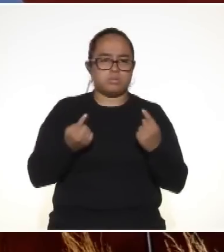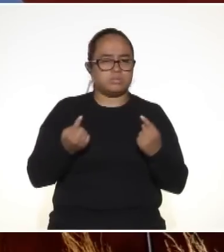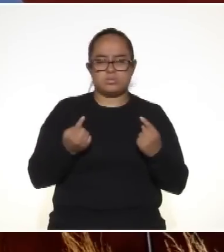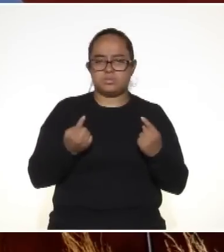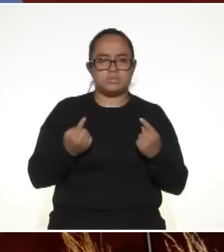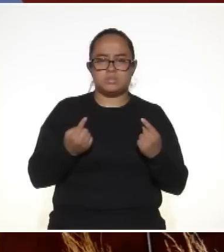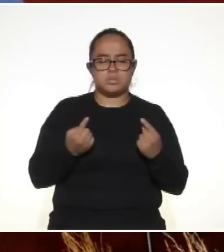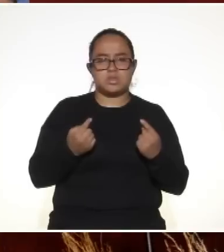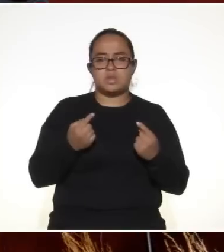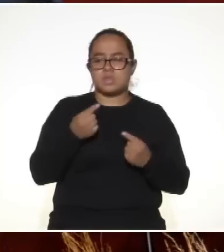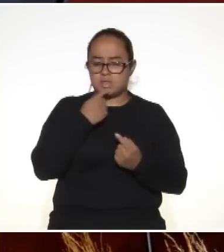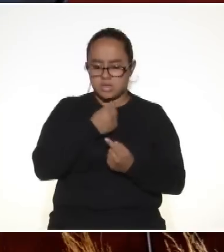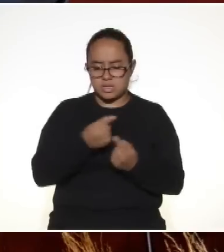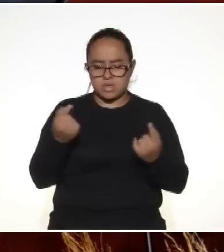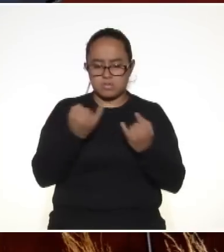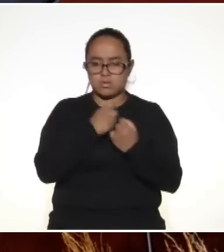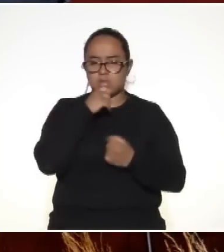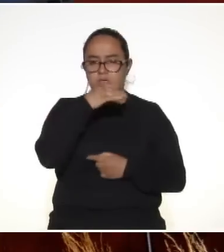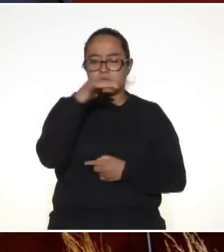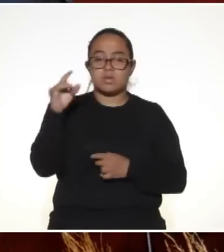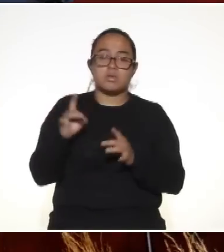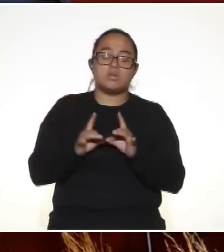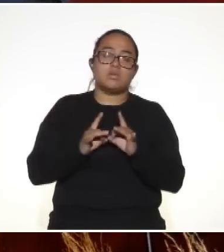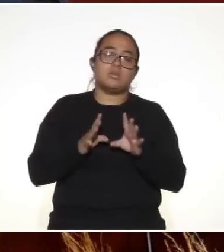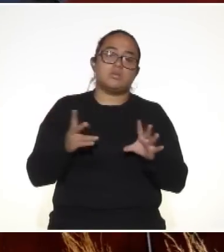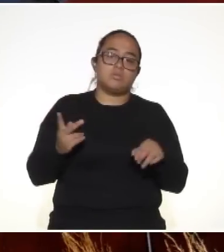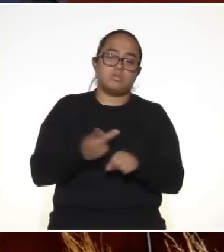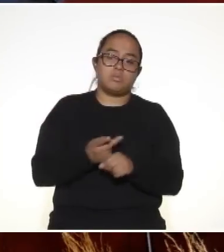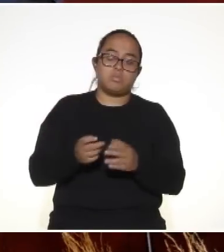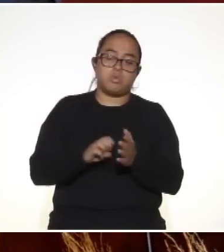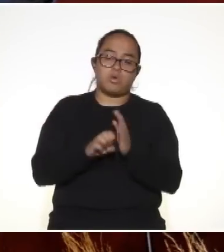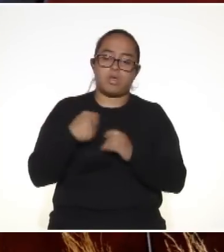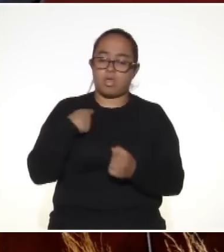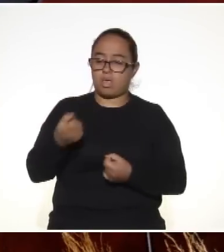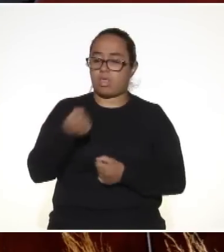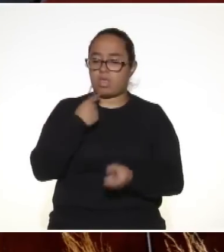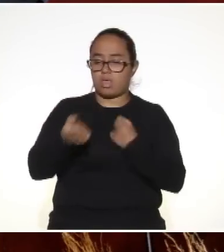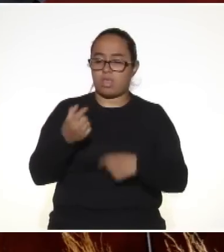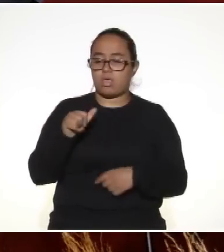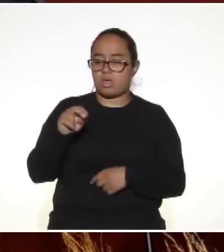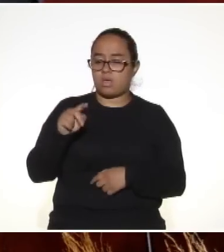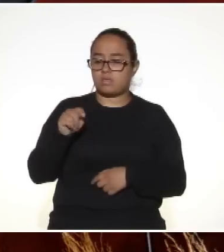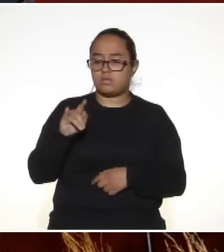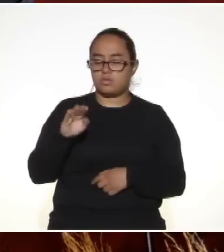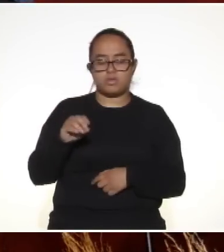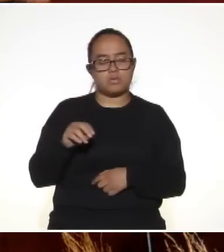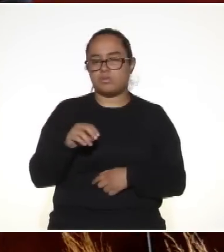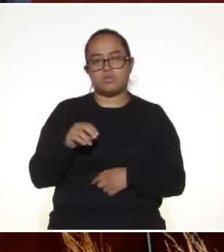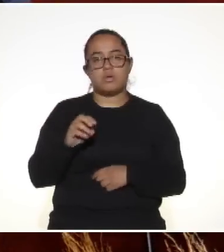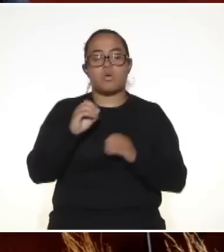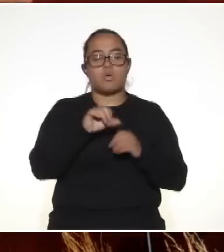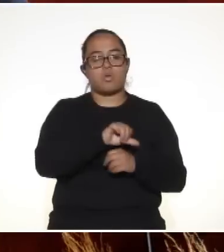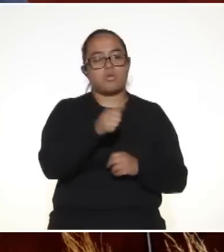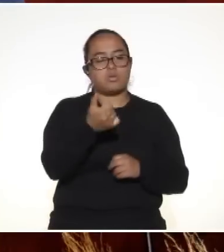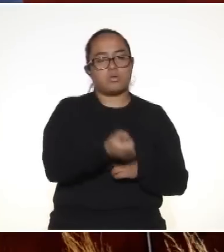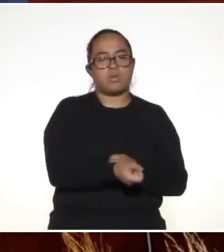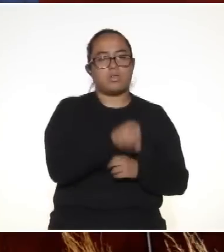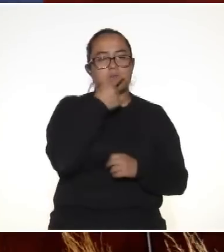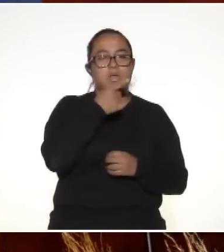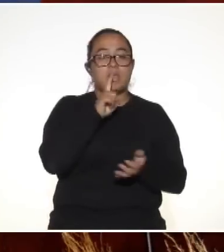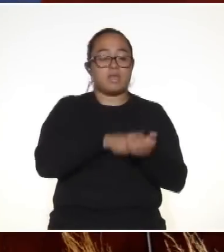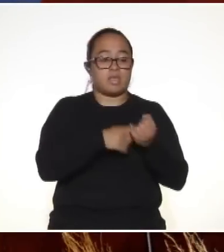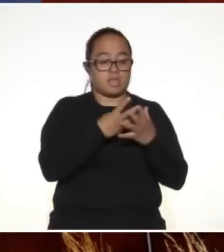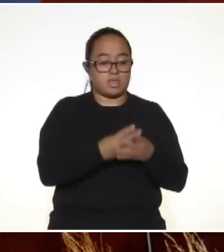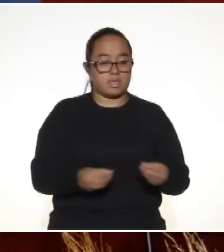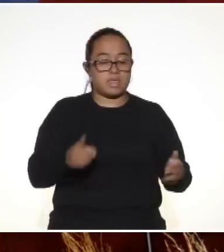poquísimas en adultos y en niños también. Si estamos ante una tragedia de abuso de antibióticos, tomar algún sintomático, tampoco de esos medicamentos que te quitan